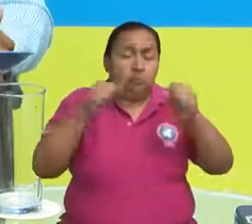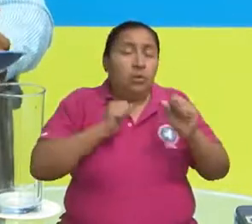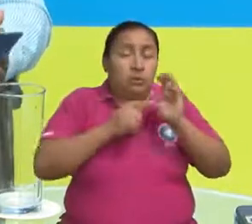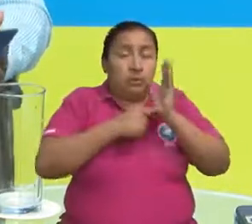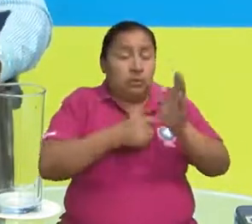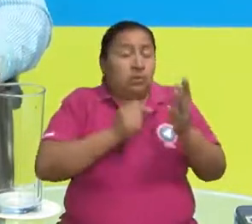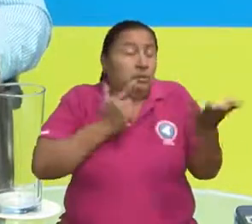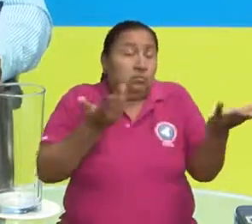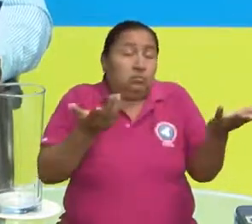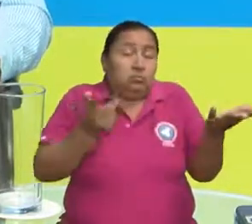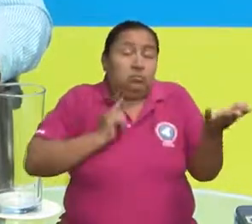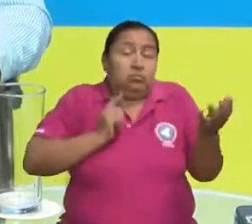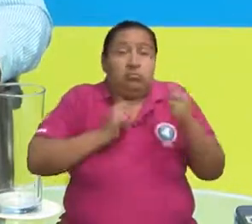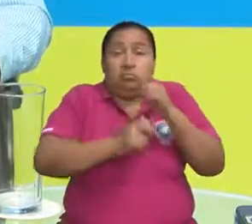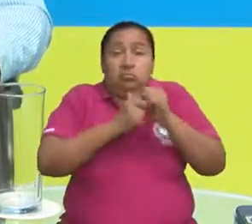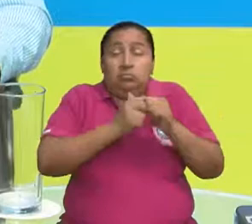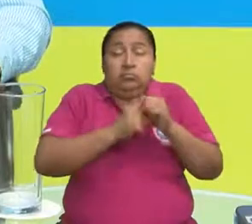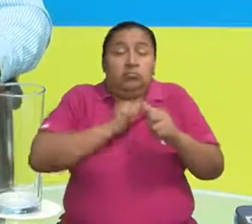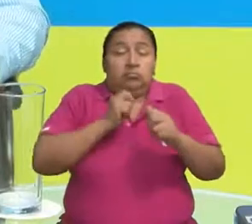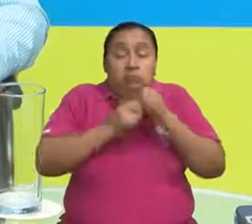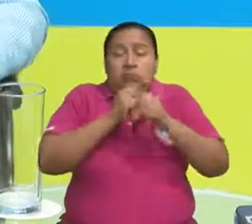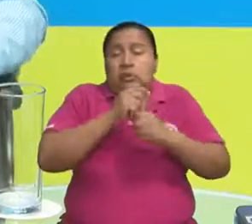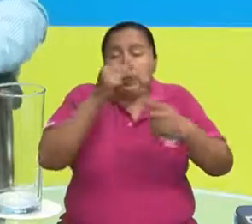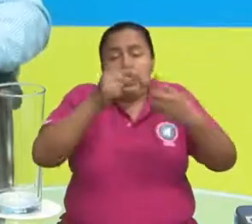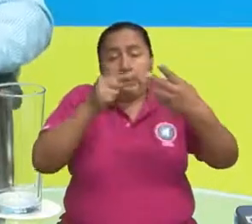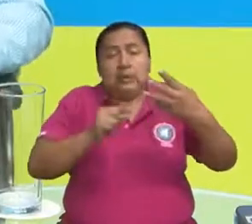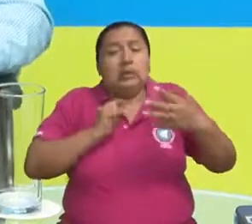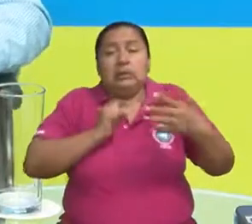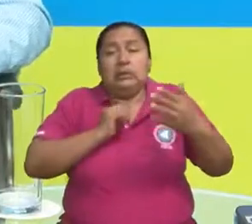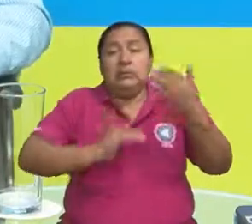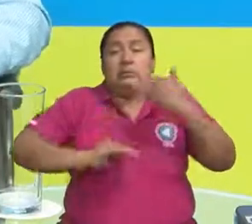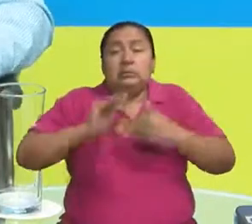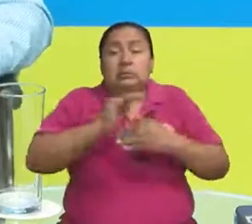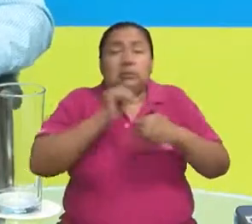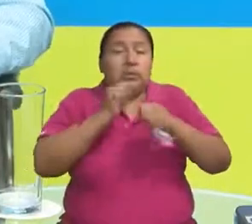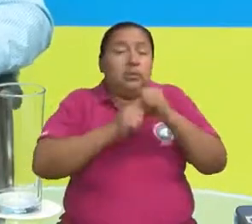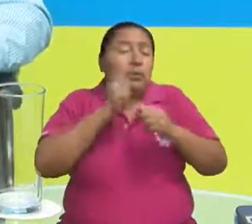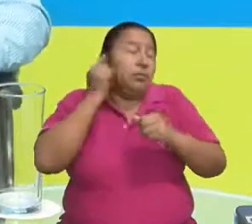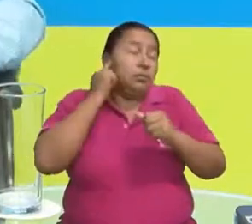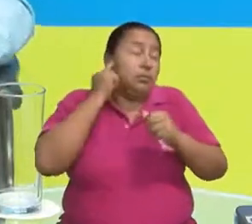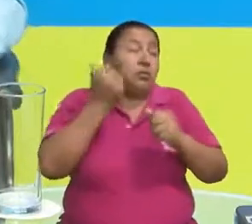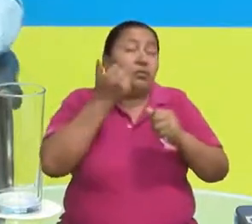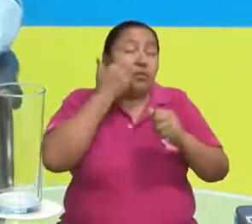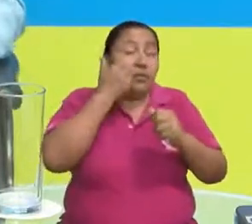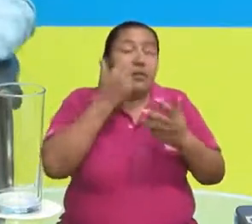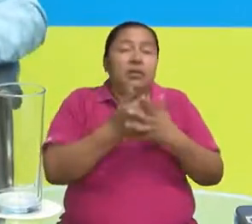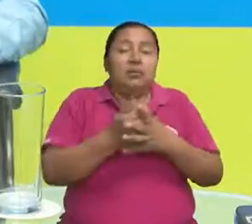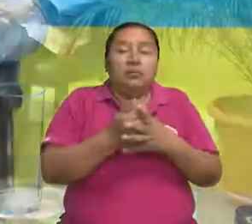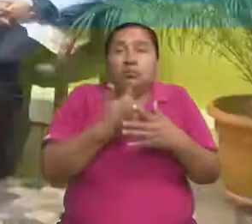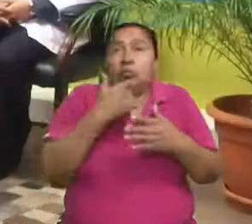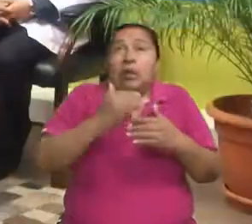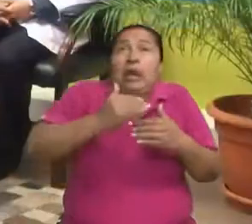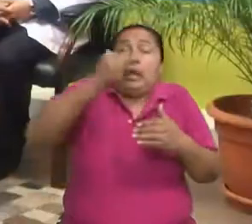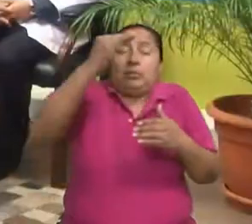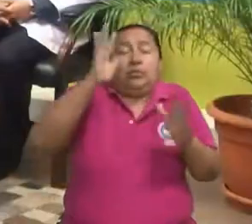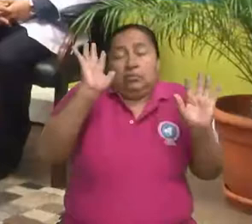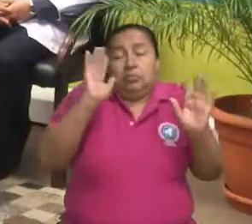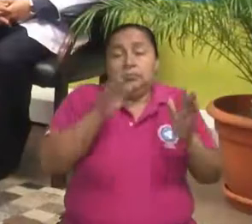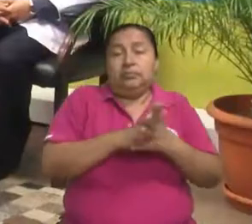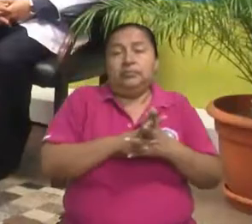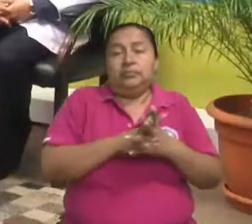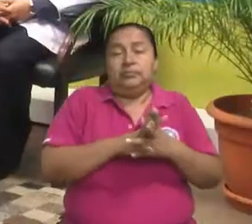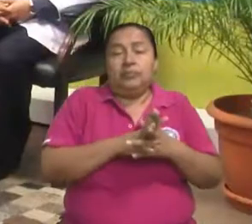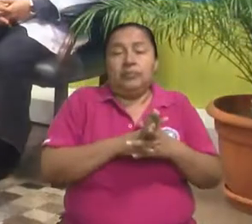presentar también múltiple o constantemente infección en el oído. Sí, por la altitud, obviamente, sí, el ruido